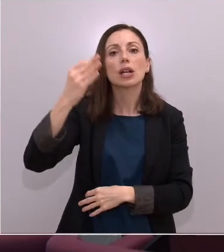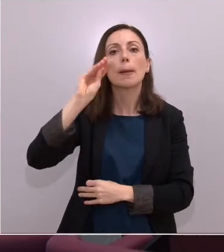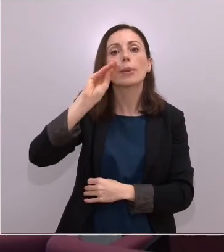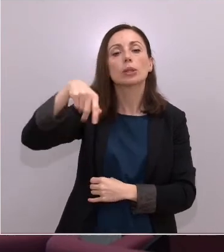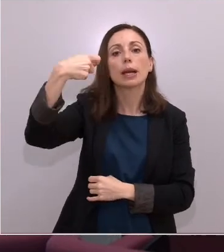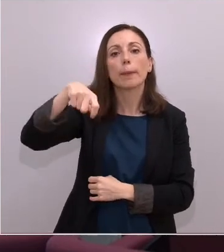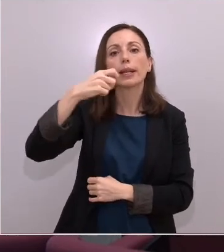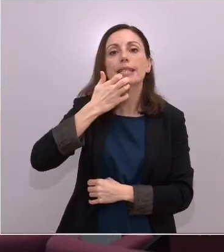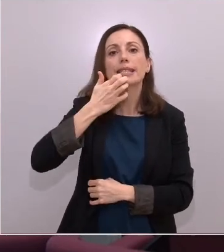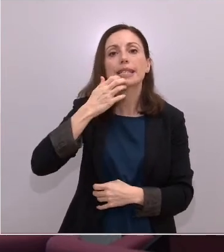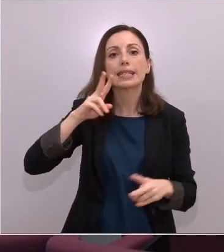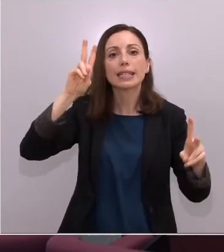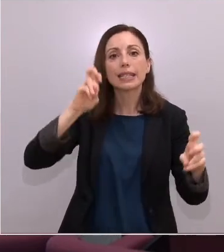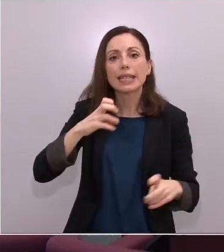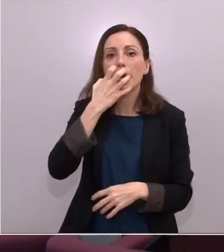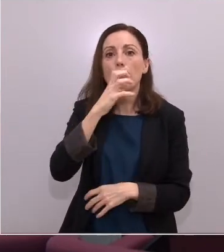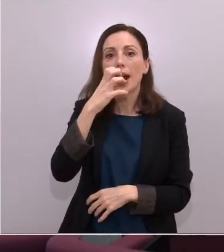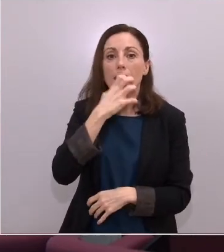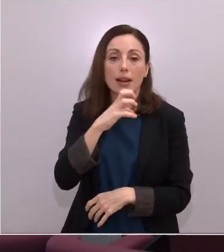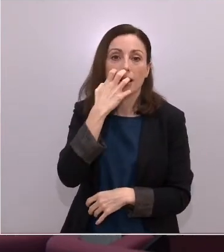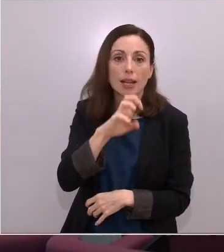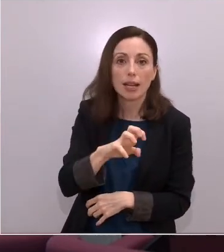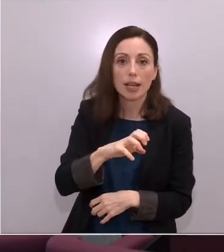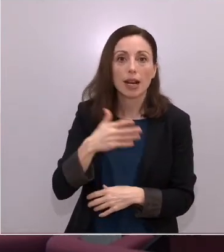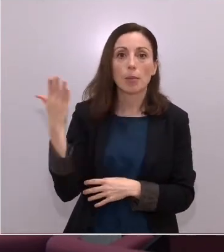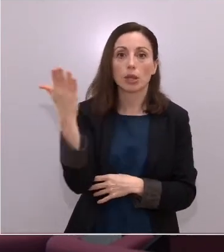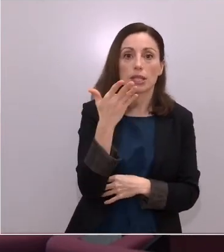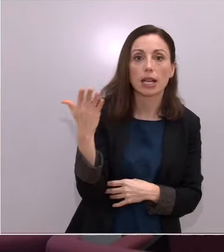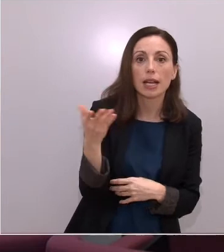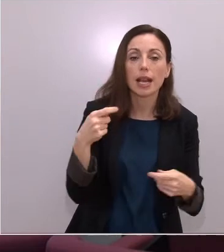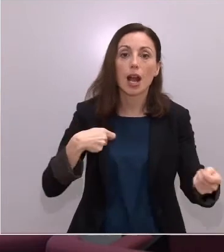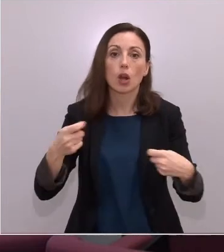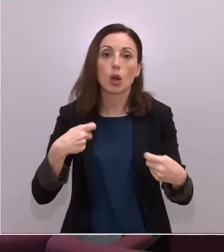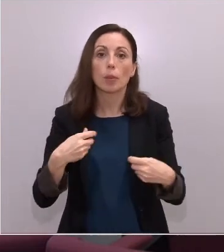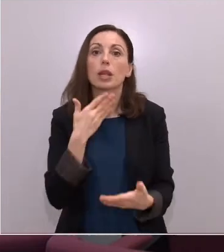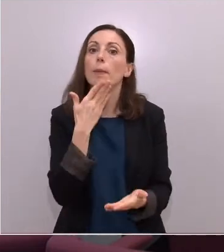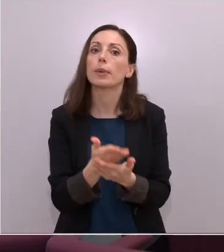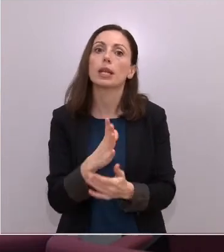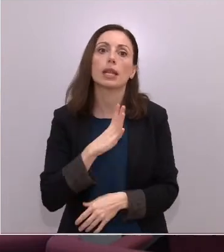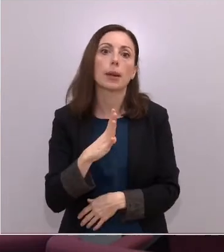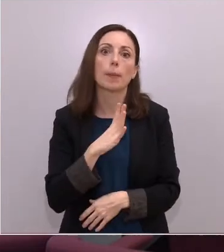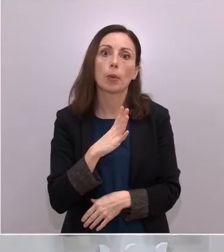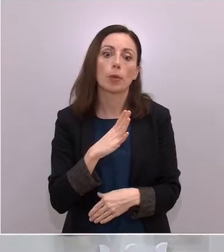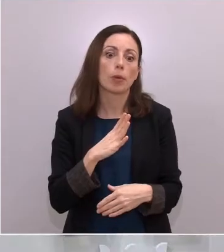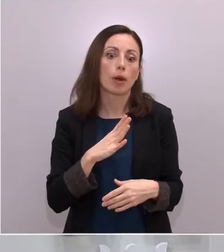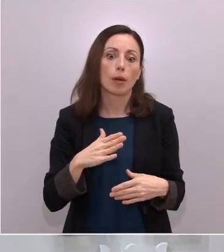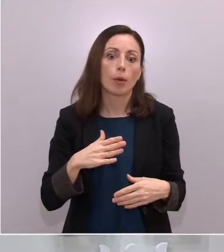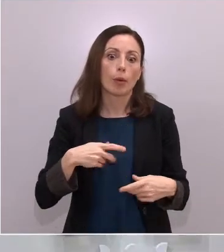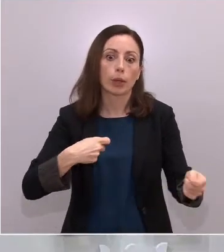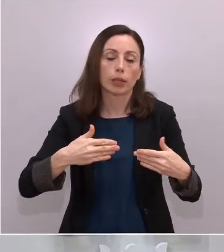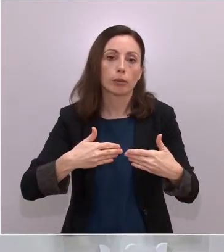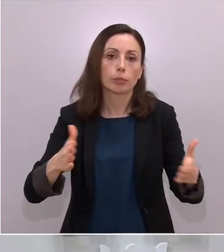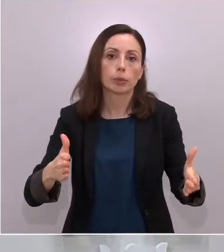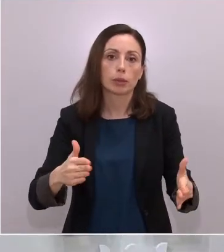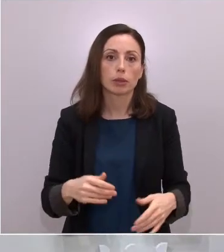presidente, si se han tratado las reclamaciones de sectores como la hostelería o el comercio que piden que se empiece a abrir la mano para evitar la quiebra. Bueno, yo lo